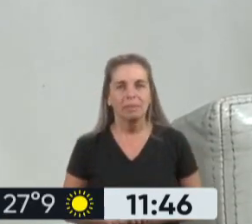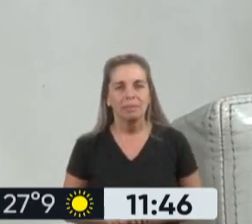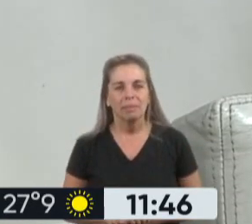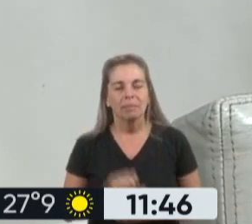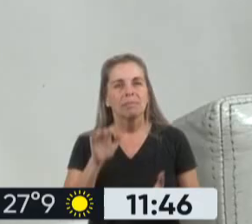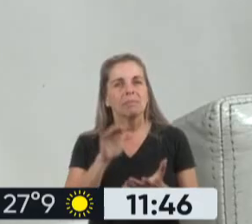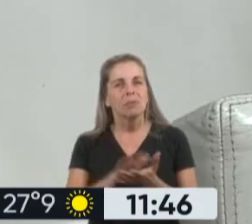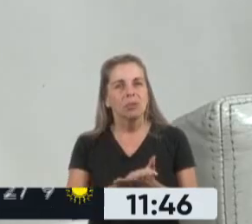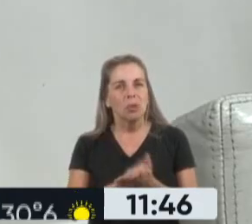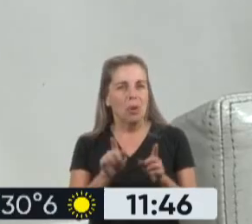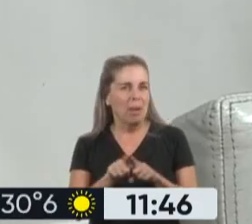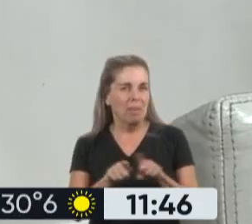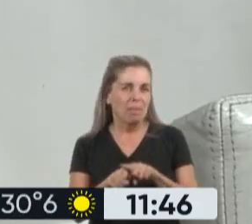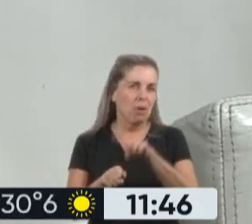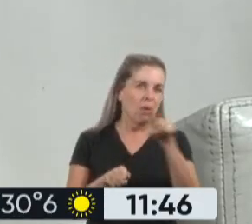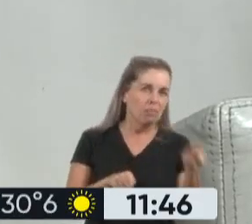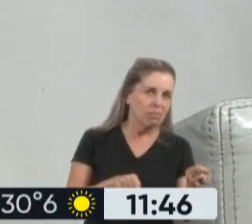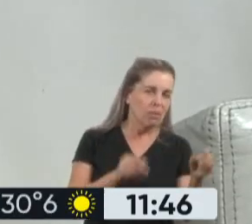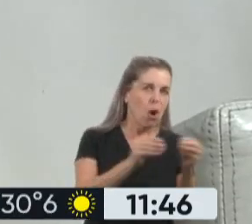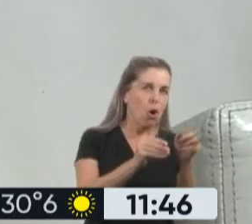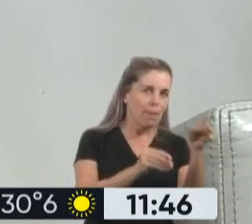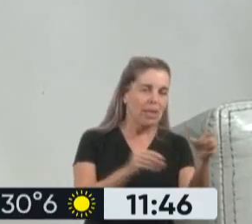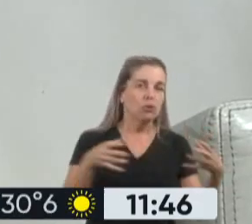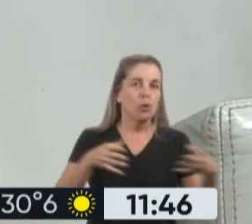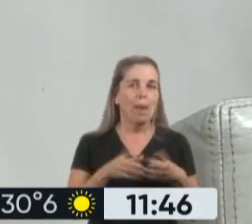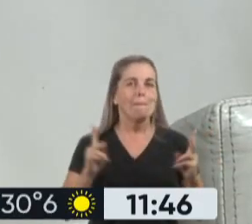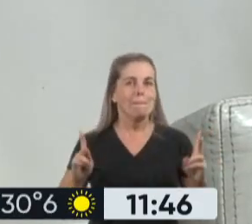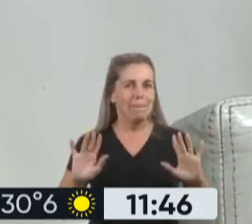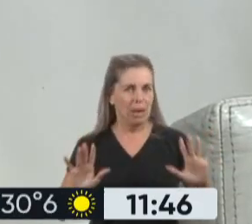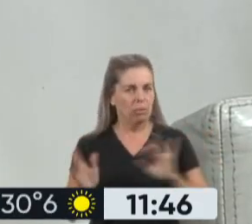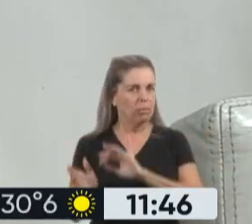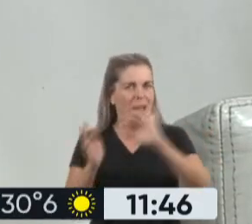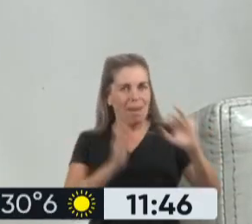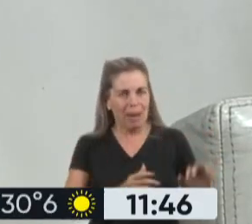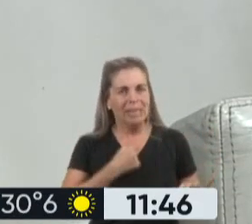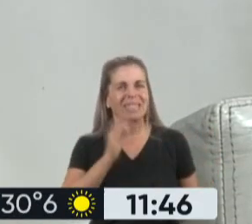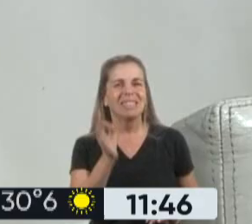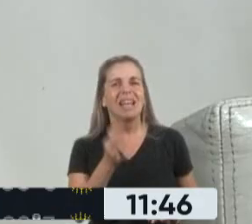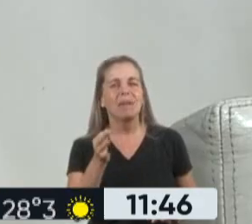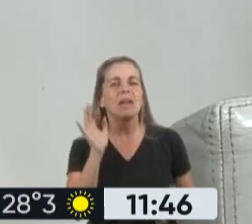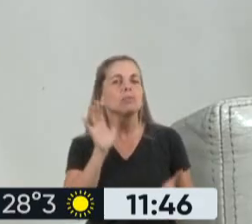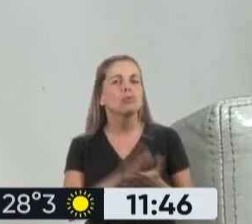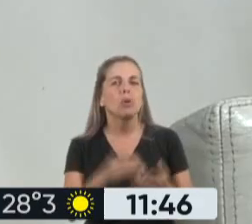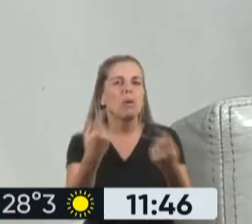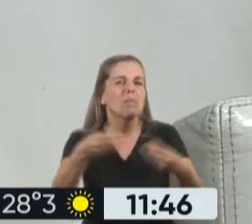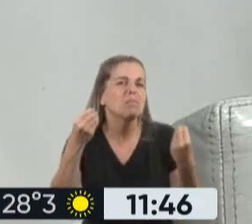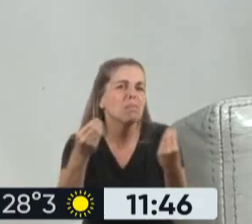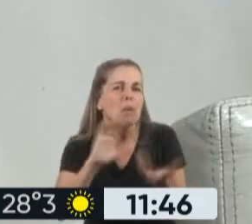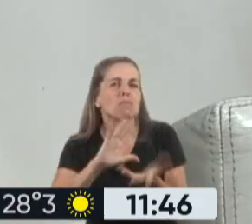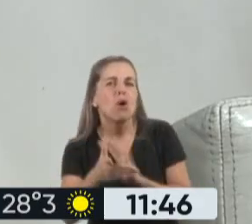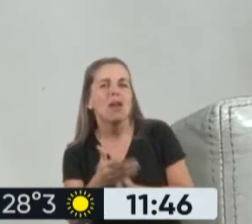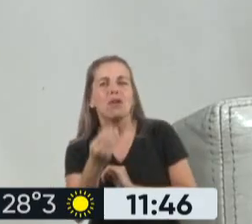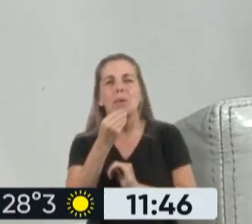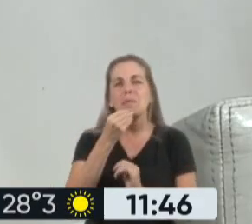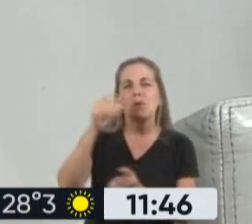Con respecto a lo que hablaba un poco, pero saliendo de la interna del PJ y todo eso, quería saber en lo que tiene que ver por las suspicacias que se